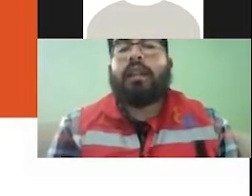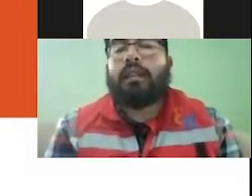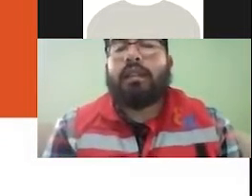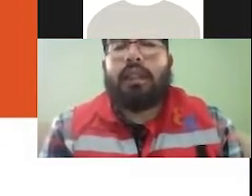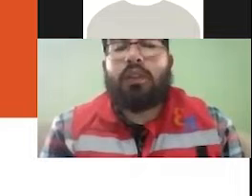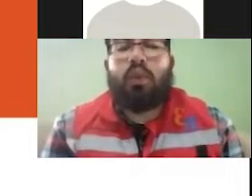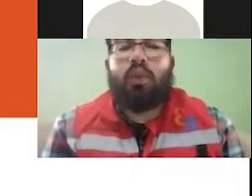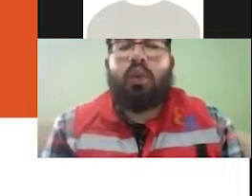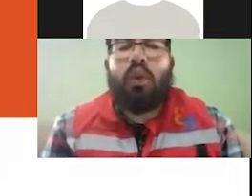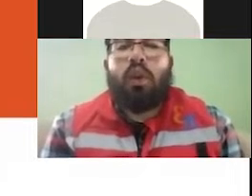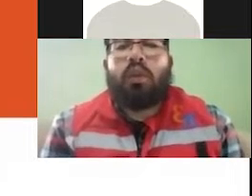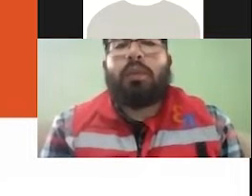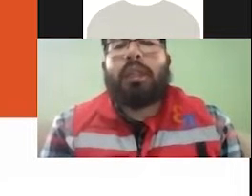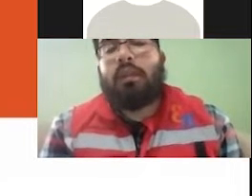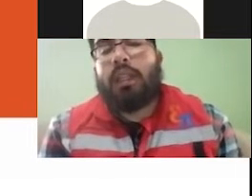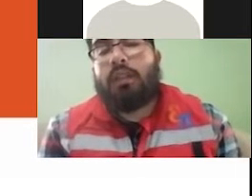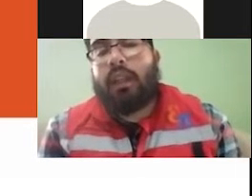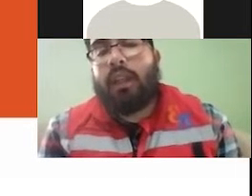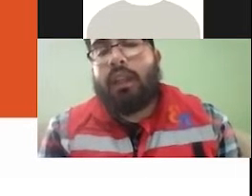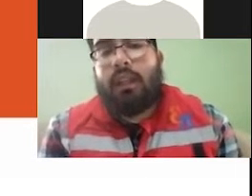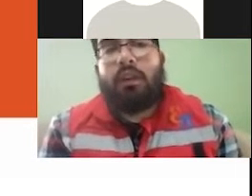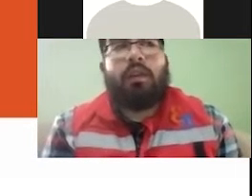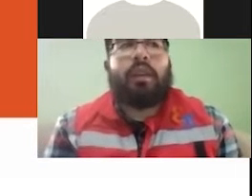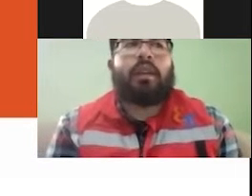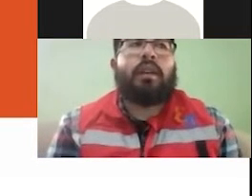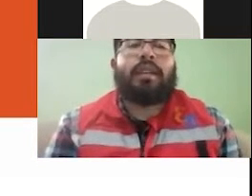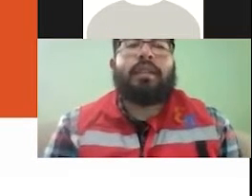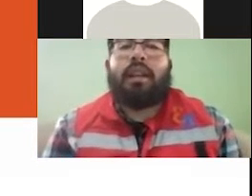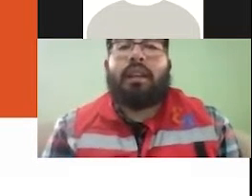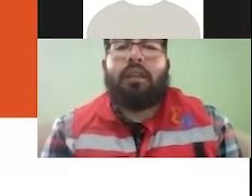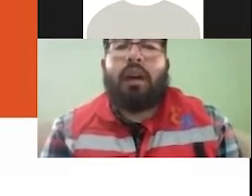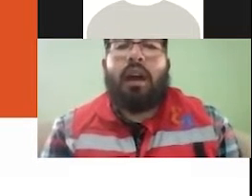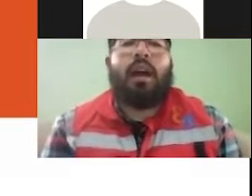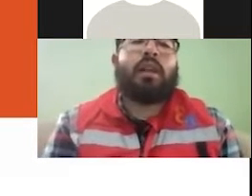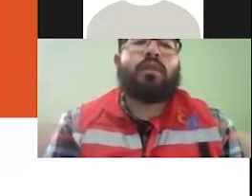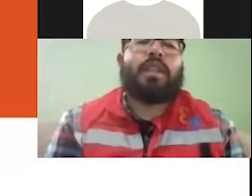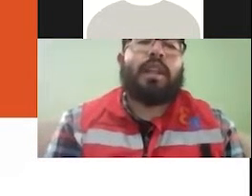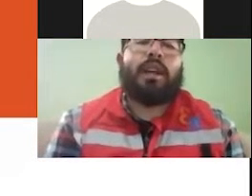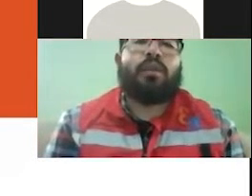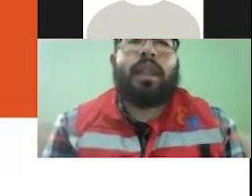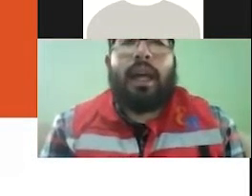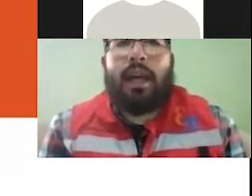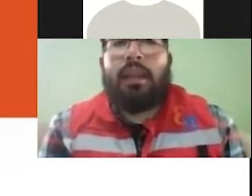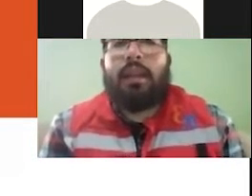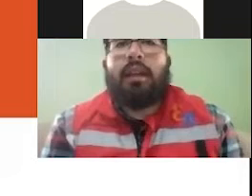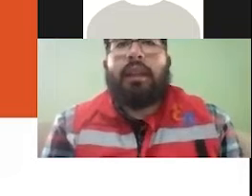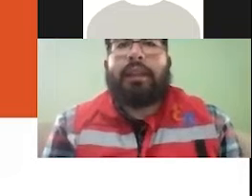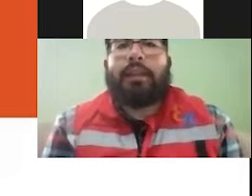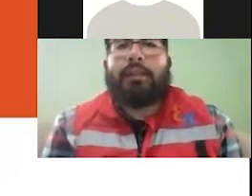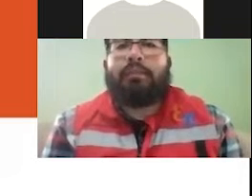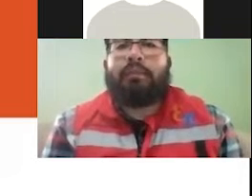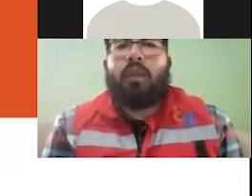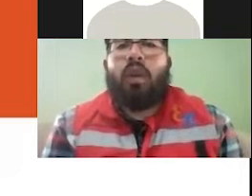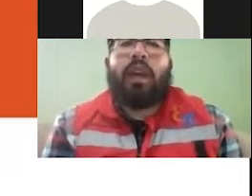ya necesitan su mantenimiento requerido, ya está llegando a su fecha de caducidad,